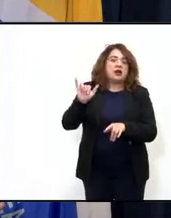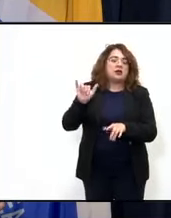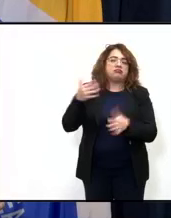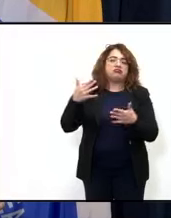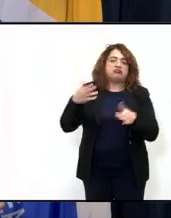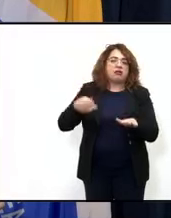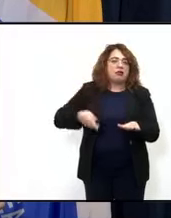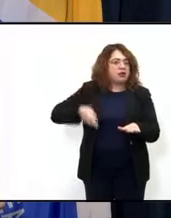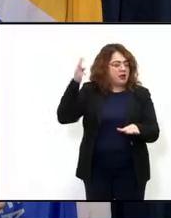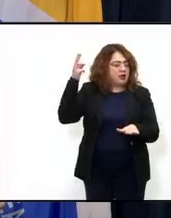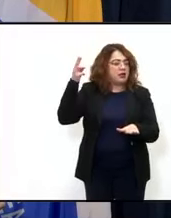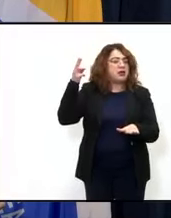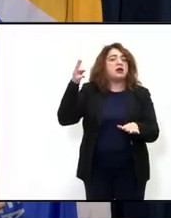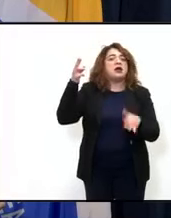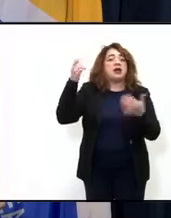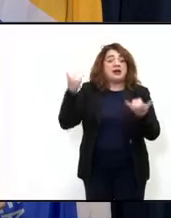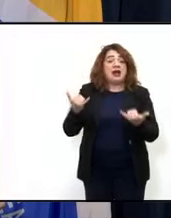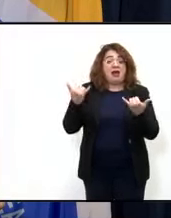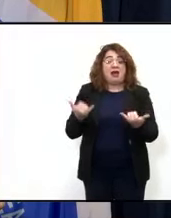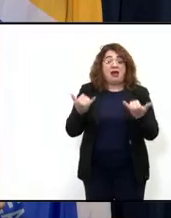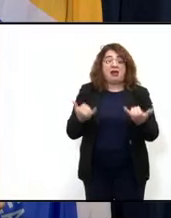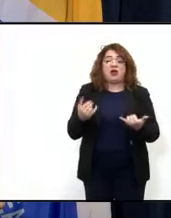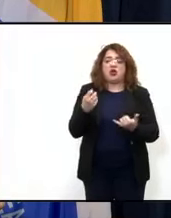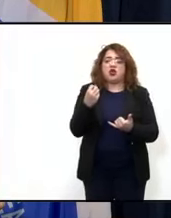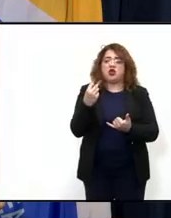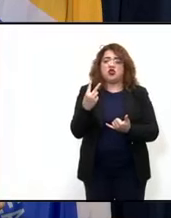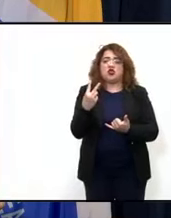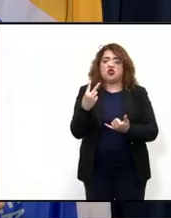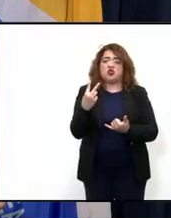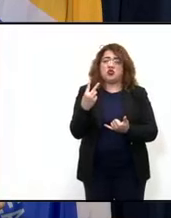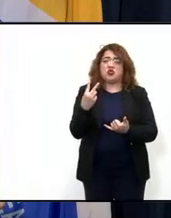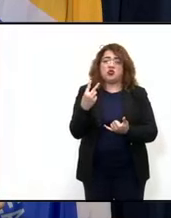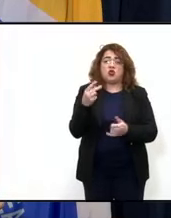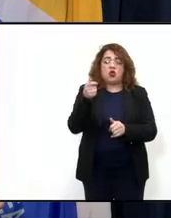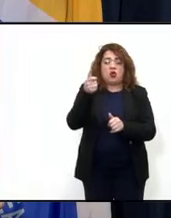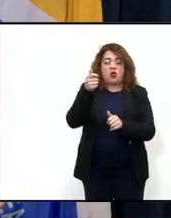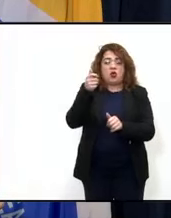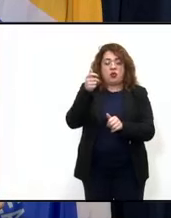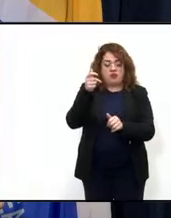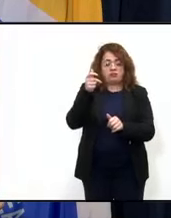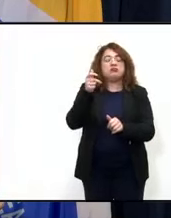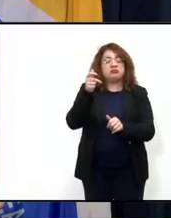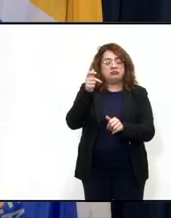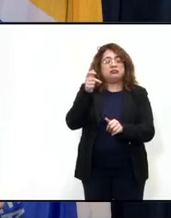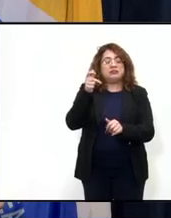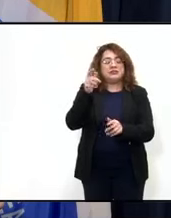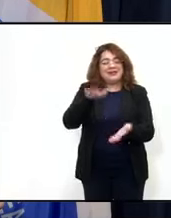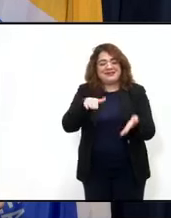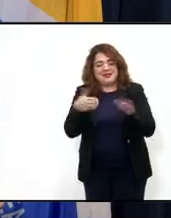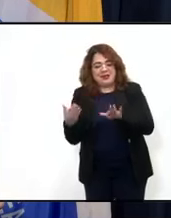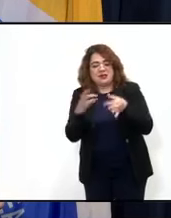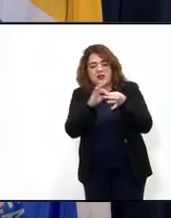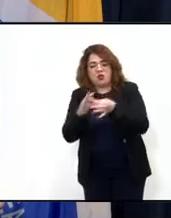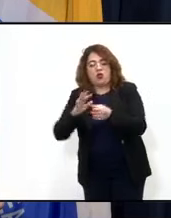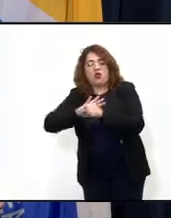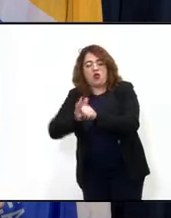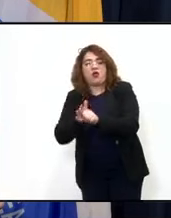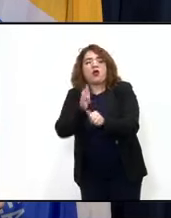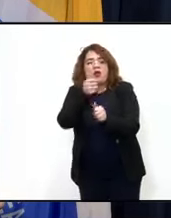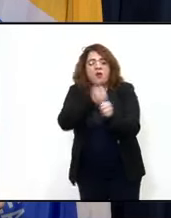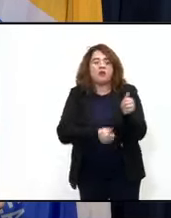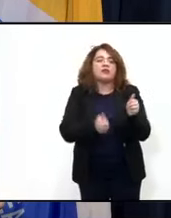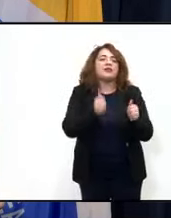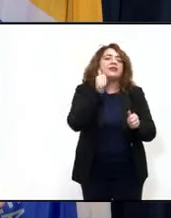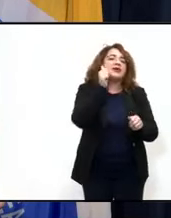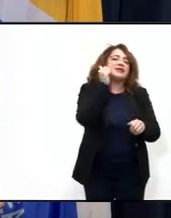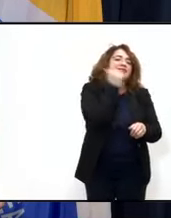aumento. Estábamos viendo un promedio de 12 muertes por COVID-19 por día en los residentes de Long Beach, y